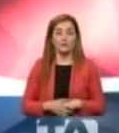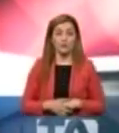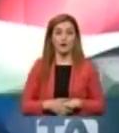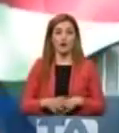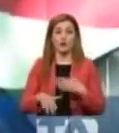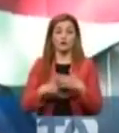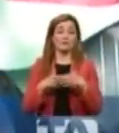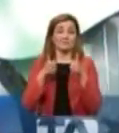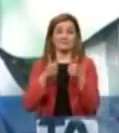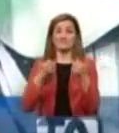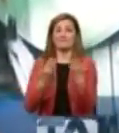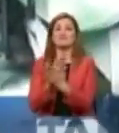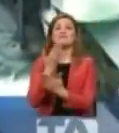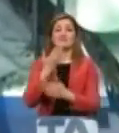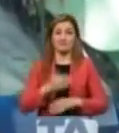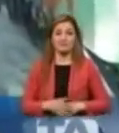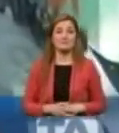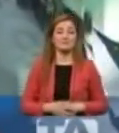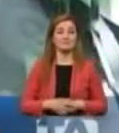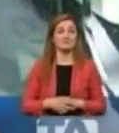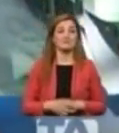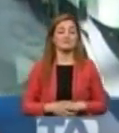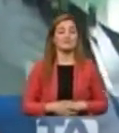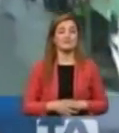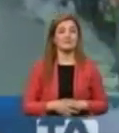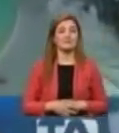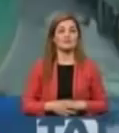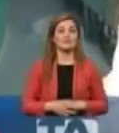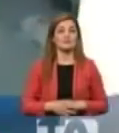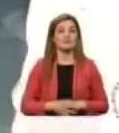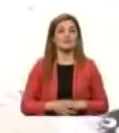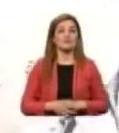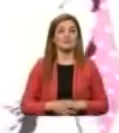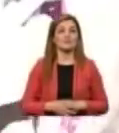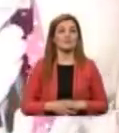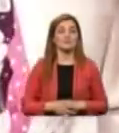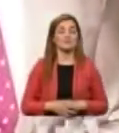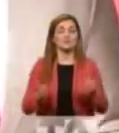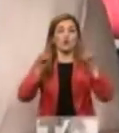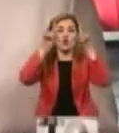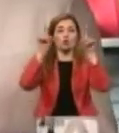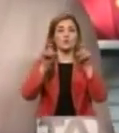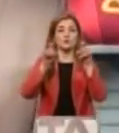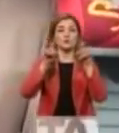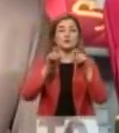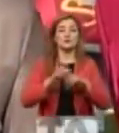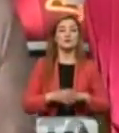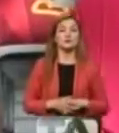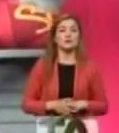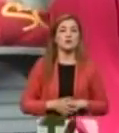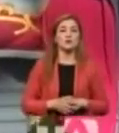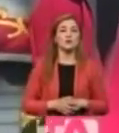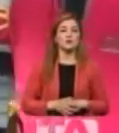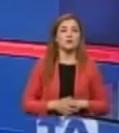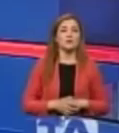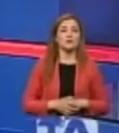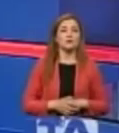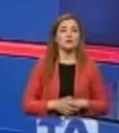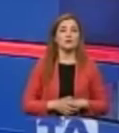a quedar como nuevos. Mauricio, vamos a dar paso a estudios. Tienen una consulta desde allá. Gisela, adelante, te